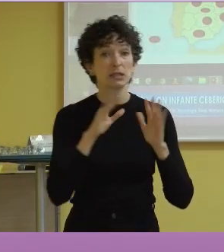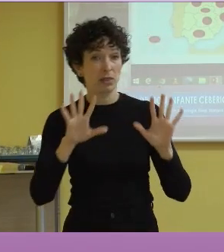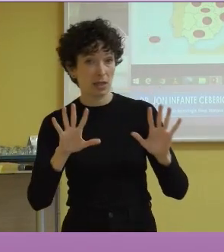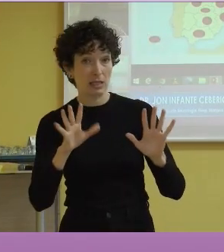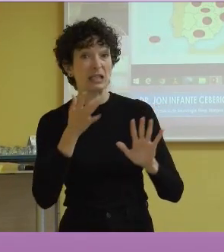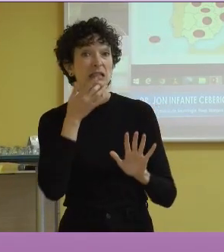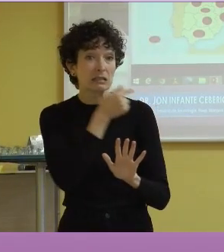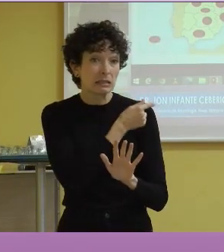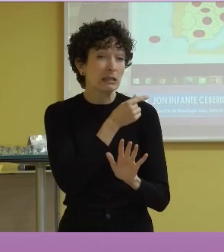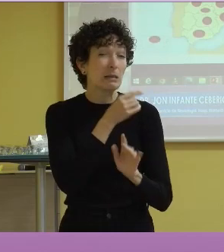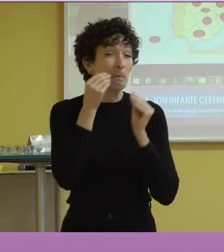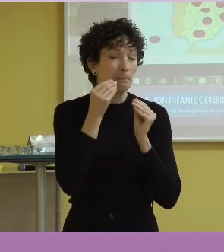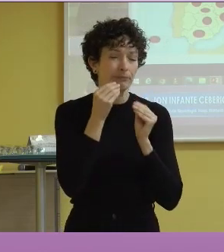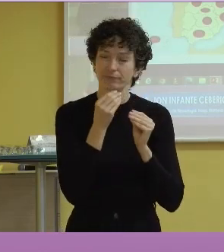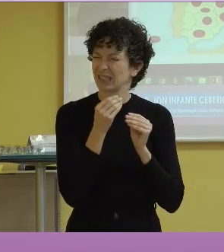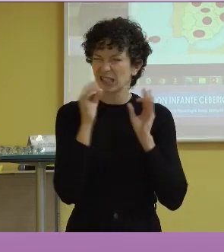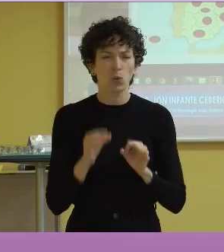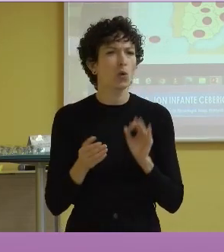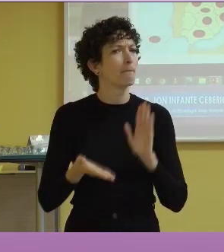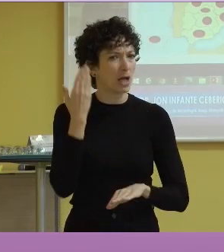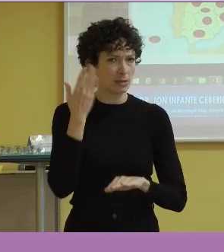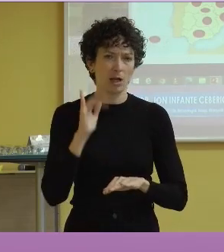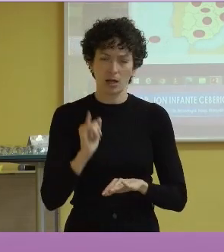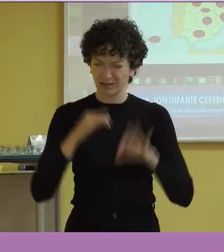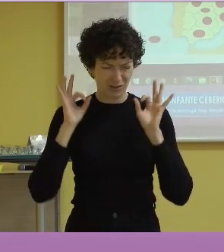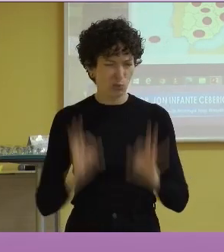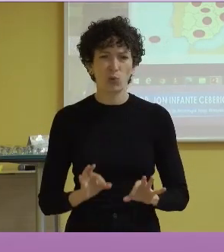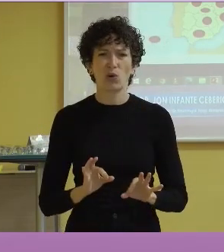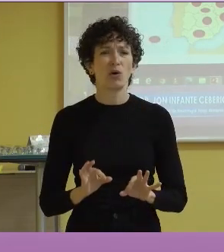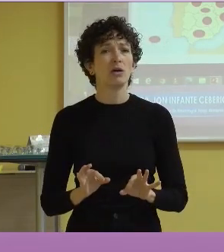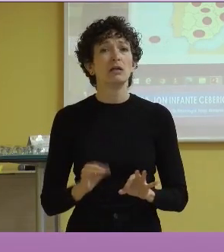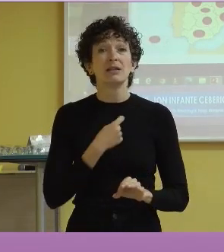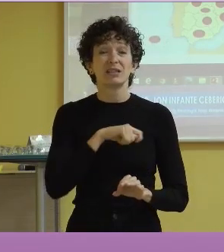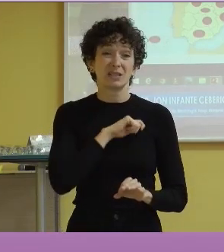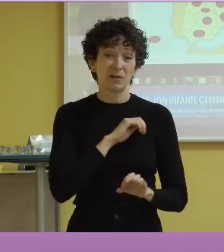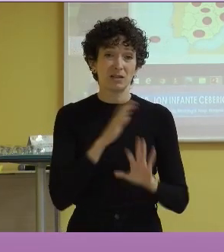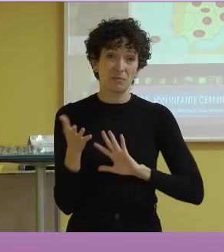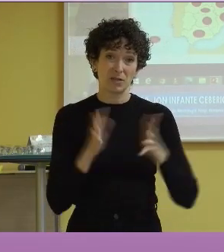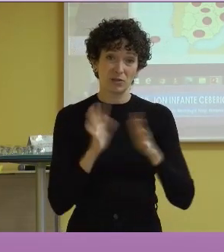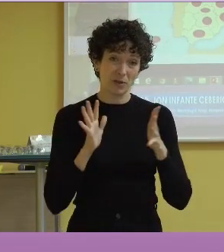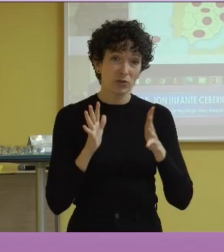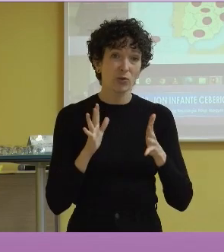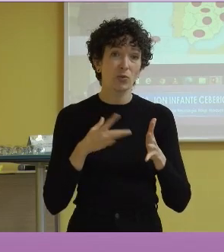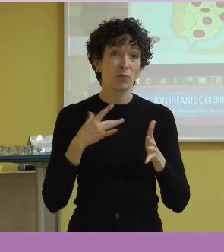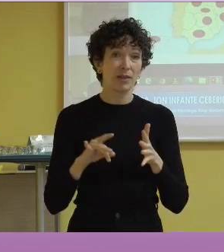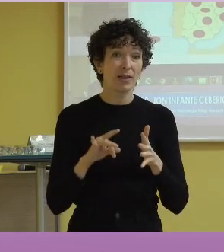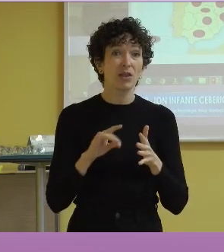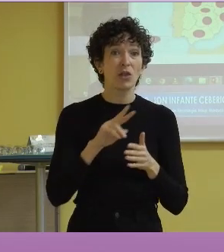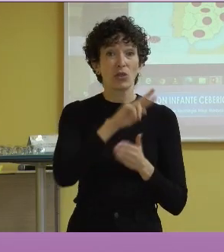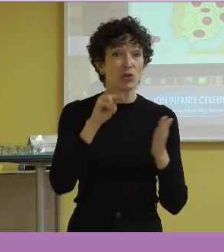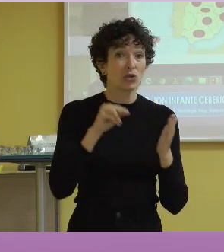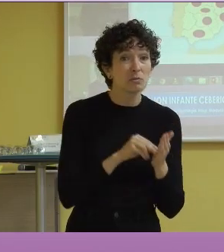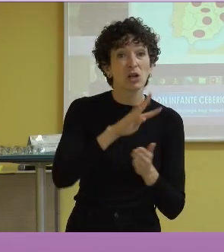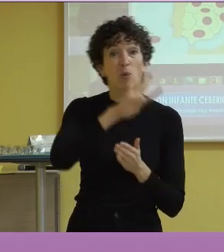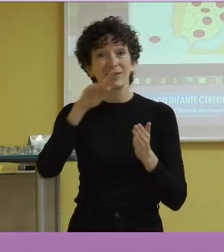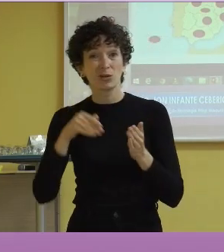seguramente estarán infraestimadas, no, seguramente no, seguro, pues en España pues probablemente habrá entre 2.000 y 4.000